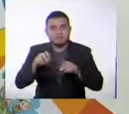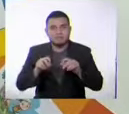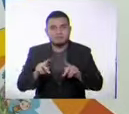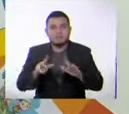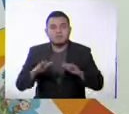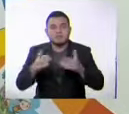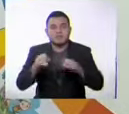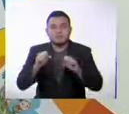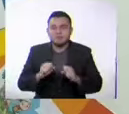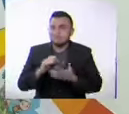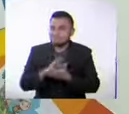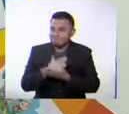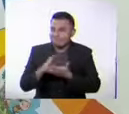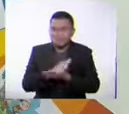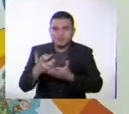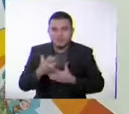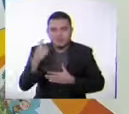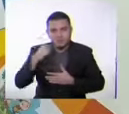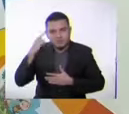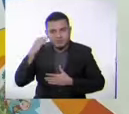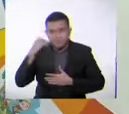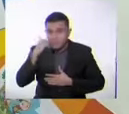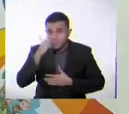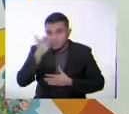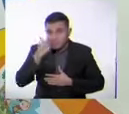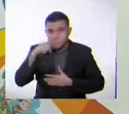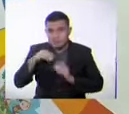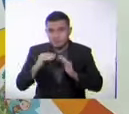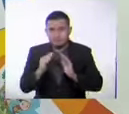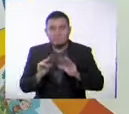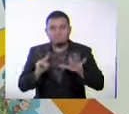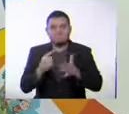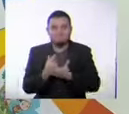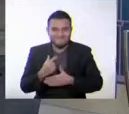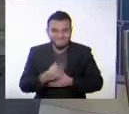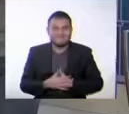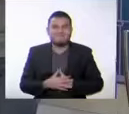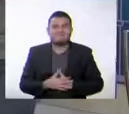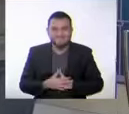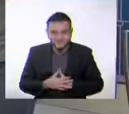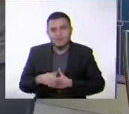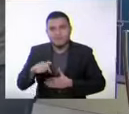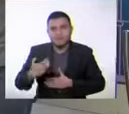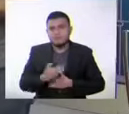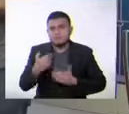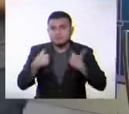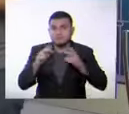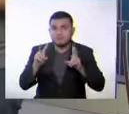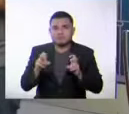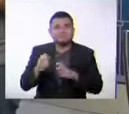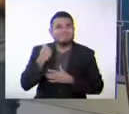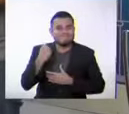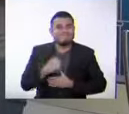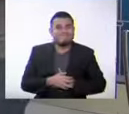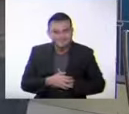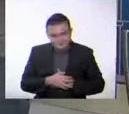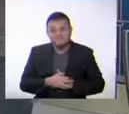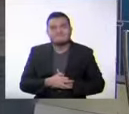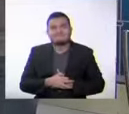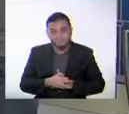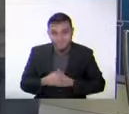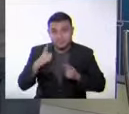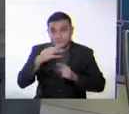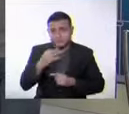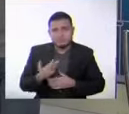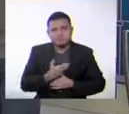para estar con los jóvenes en casa, en esta oportunidad con séptimo grado. Séptimo grado, hoy tenemos un tema muy importante y le debemos prestar